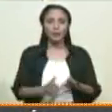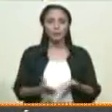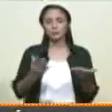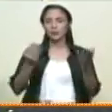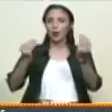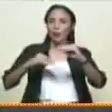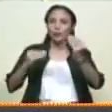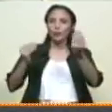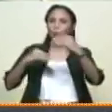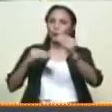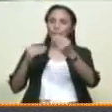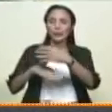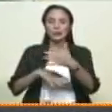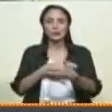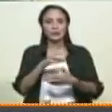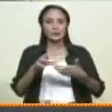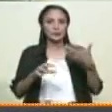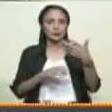en aquel momento.